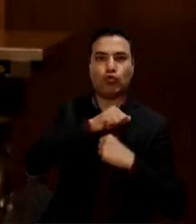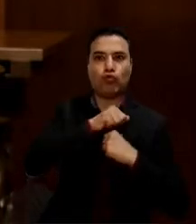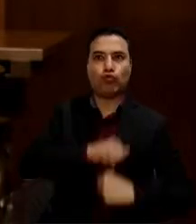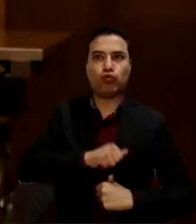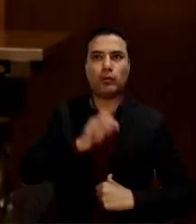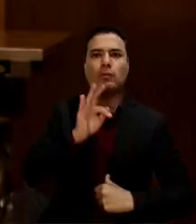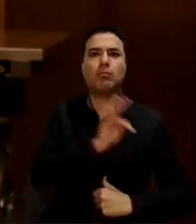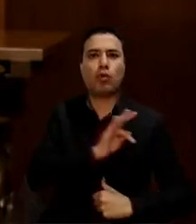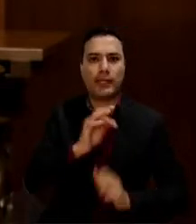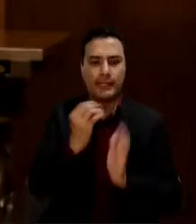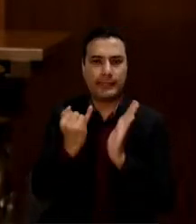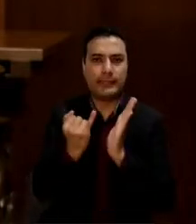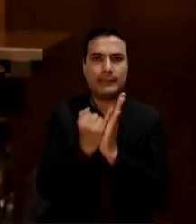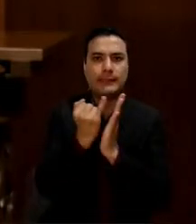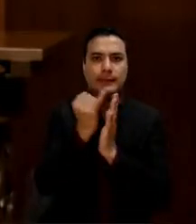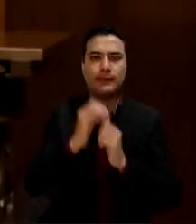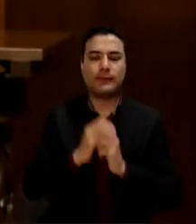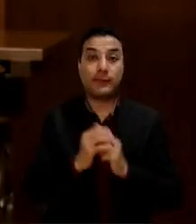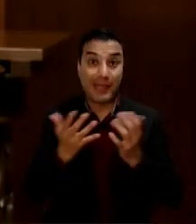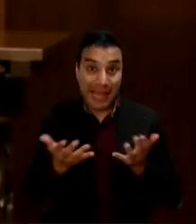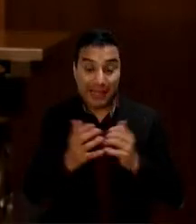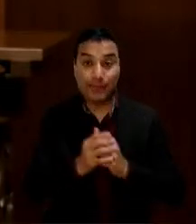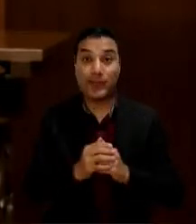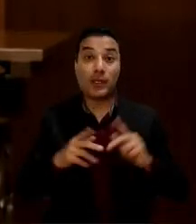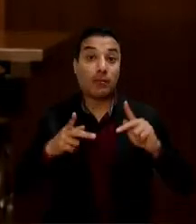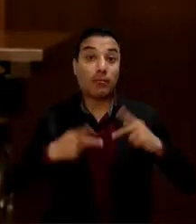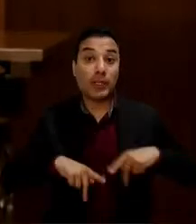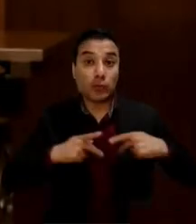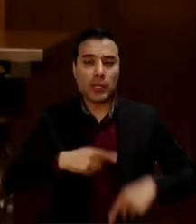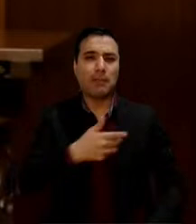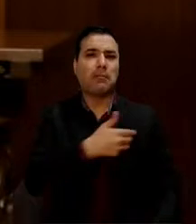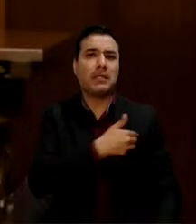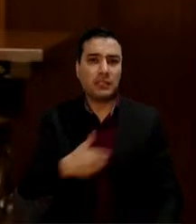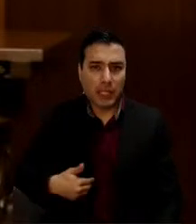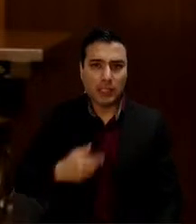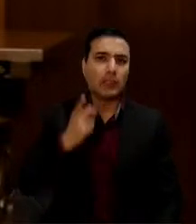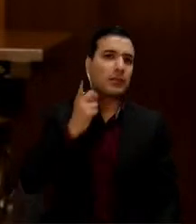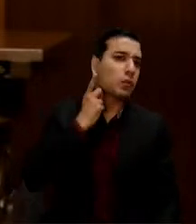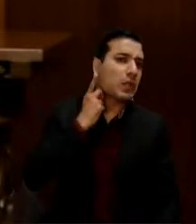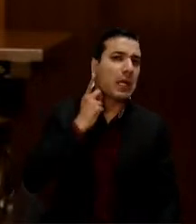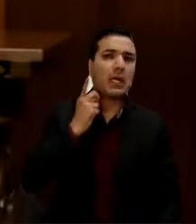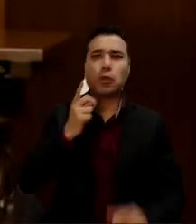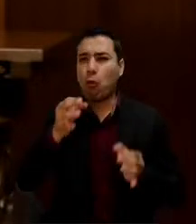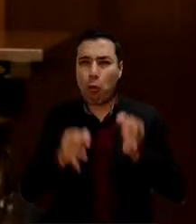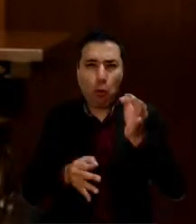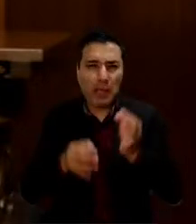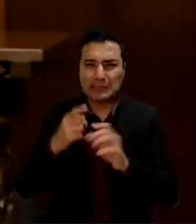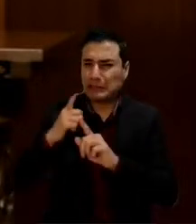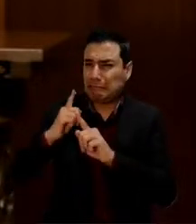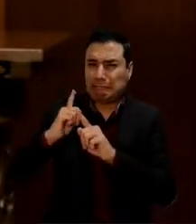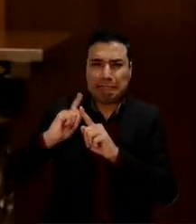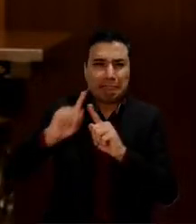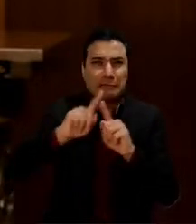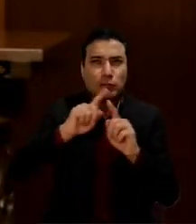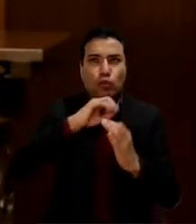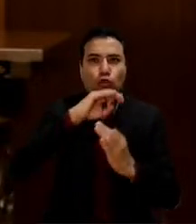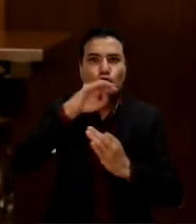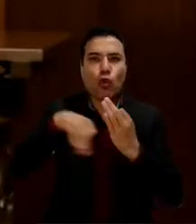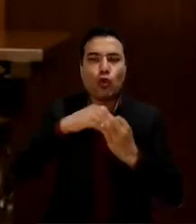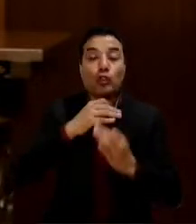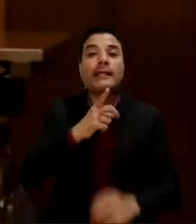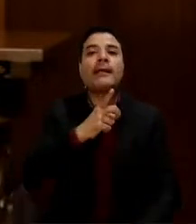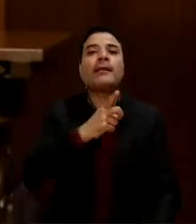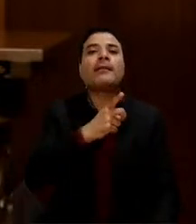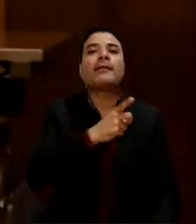representantes populares tienen la obligación de rendir cuentas, además de justificar sus